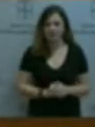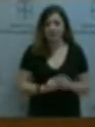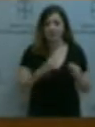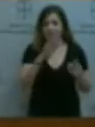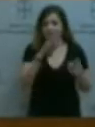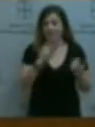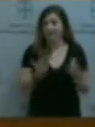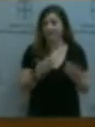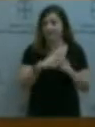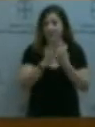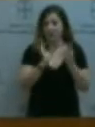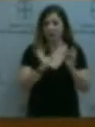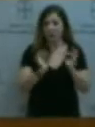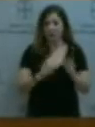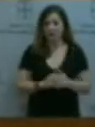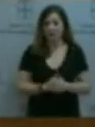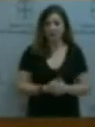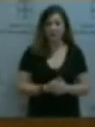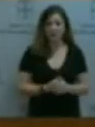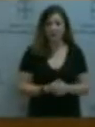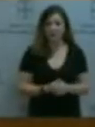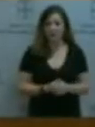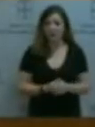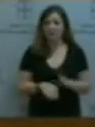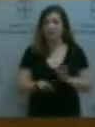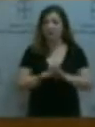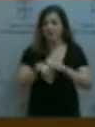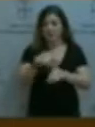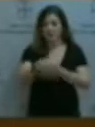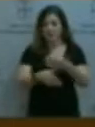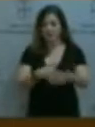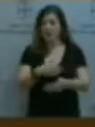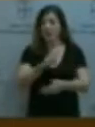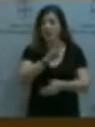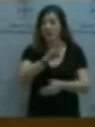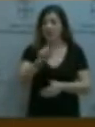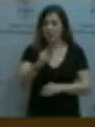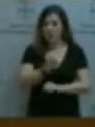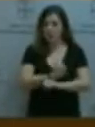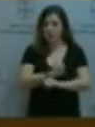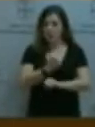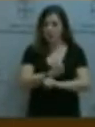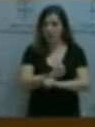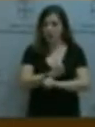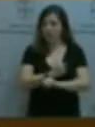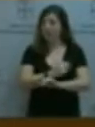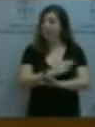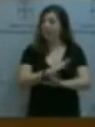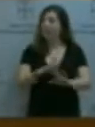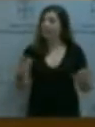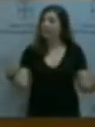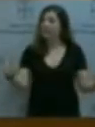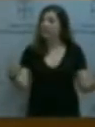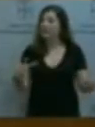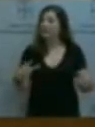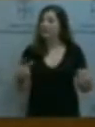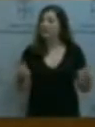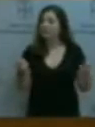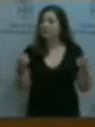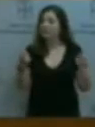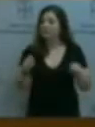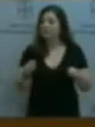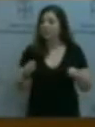Y seguiremos. Y el 31 de diciembre se acaba lo que se daba. Y hacen unas propuestas de acuerdo que son de